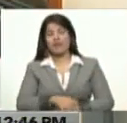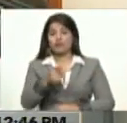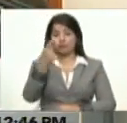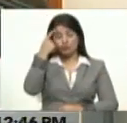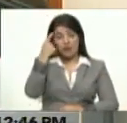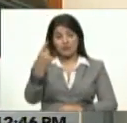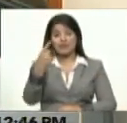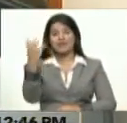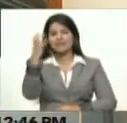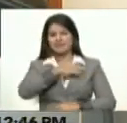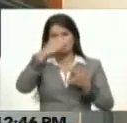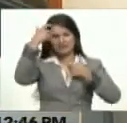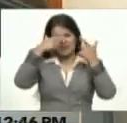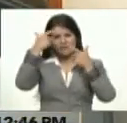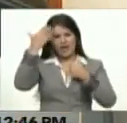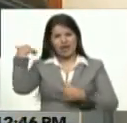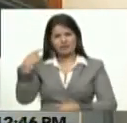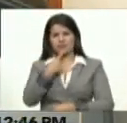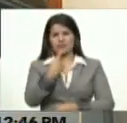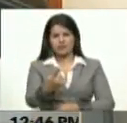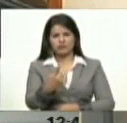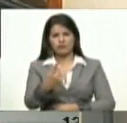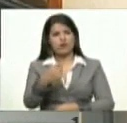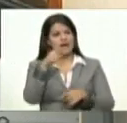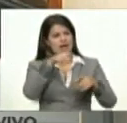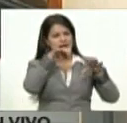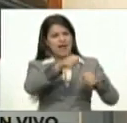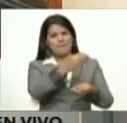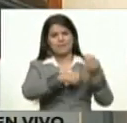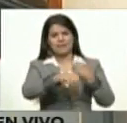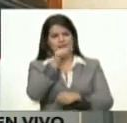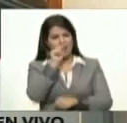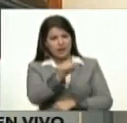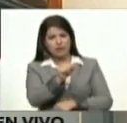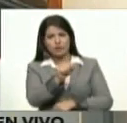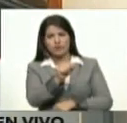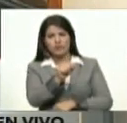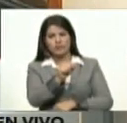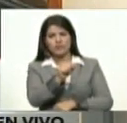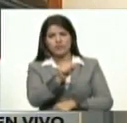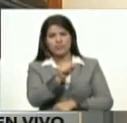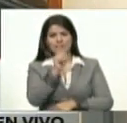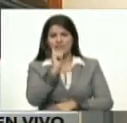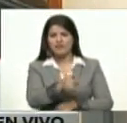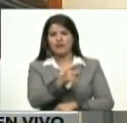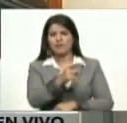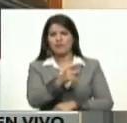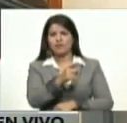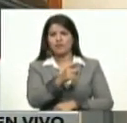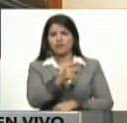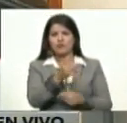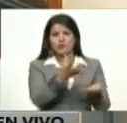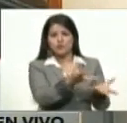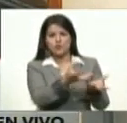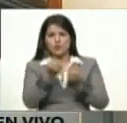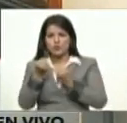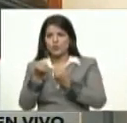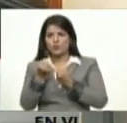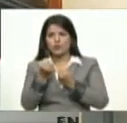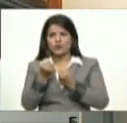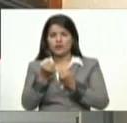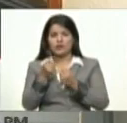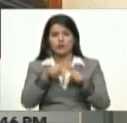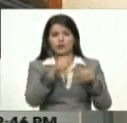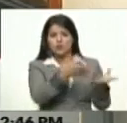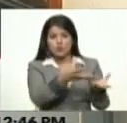Hugo Chávez tanto nos repitió, a ese gran capital tenemos que sacarle la mayor cantidad